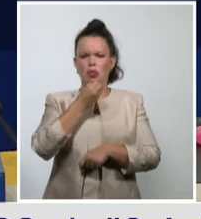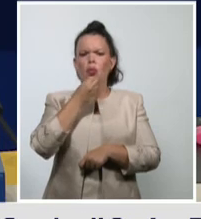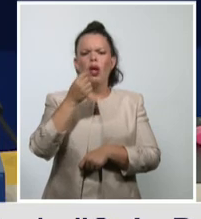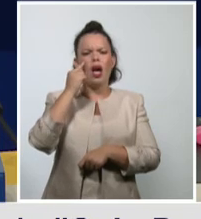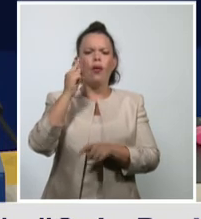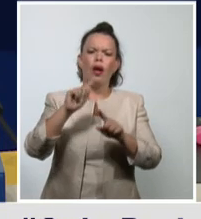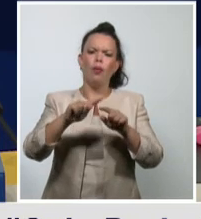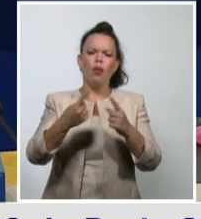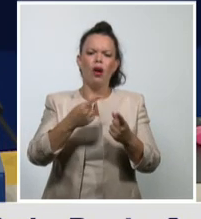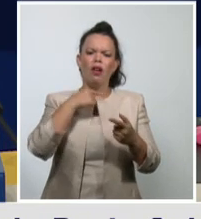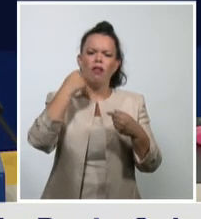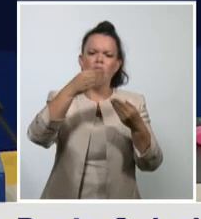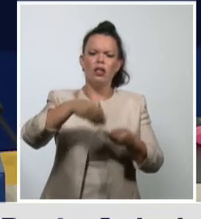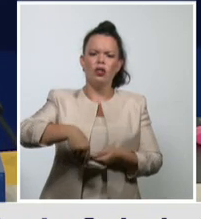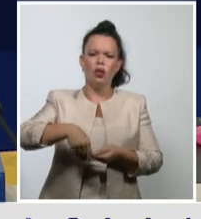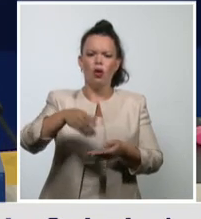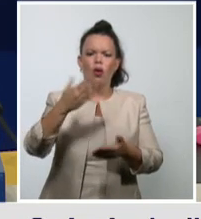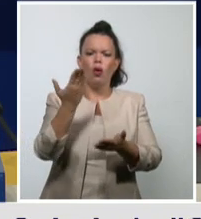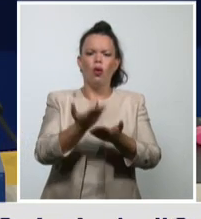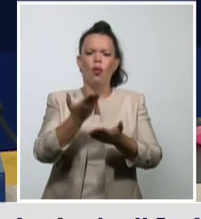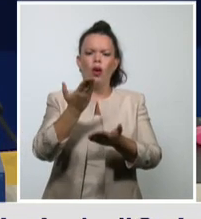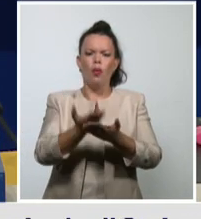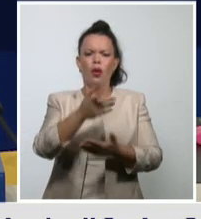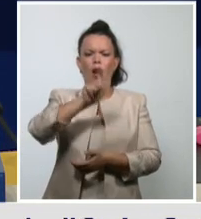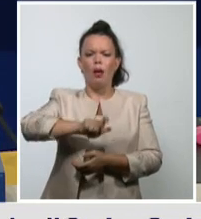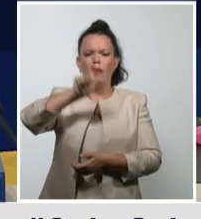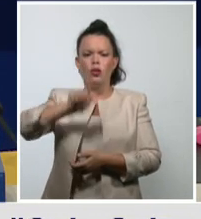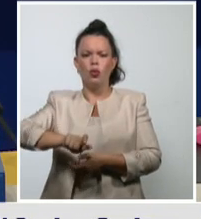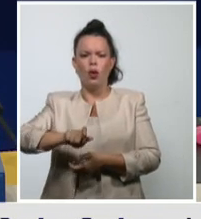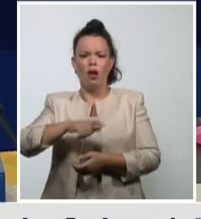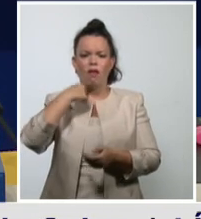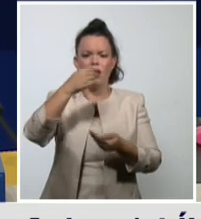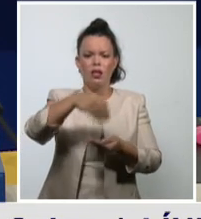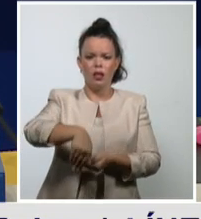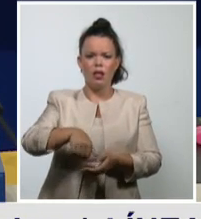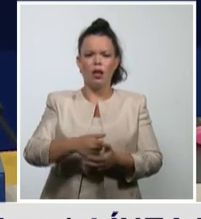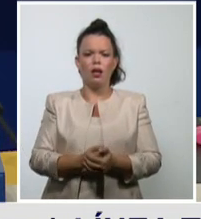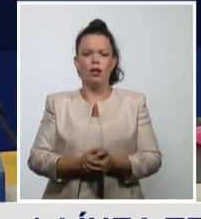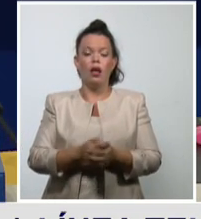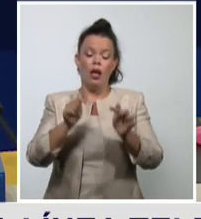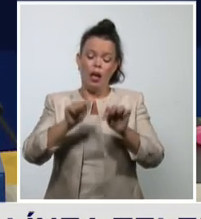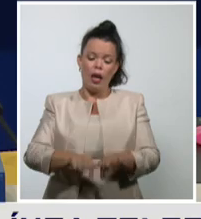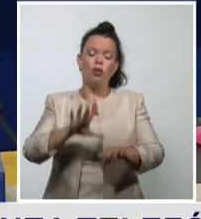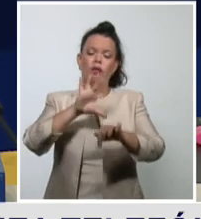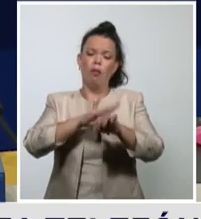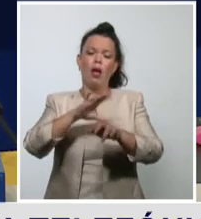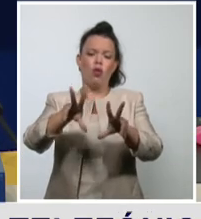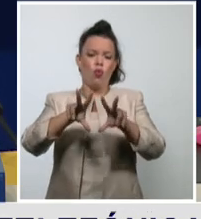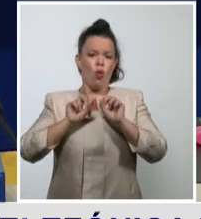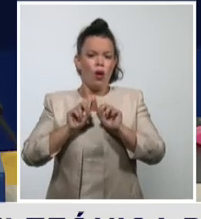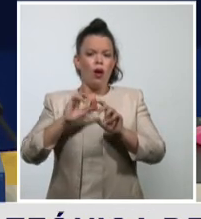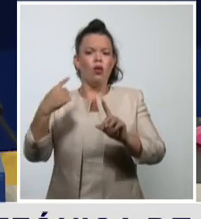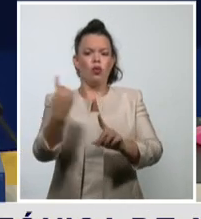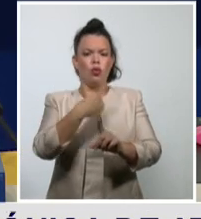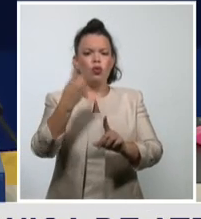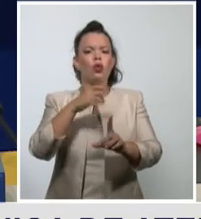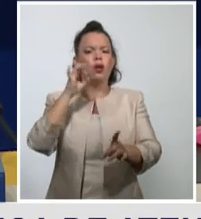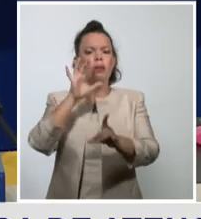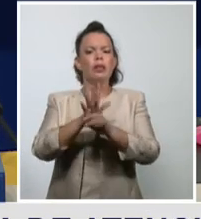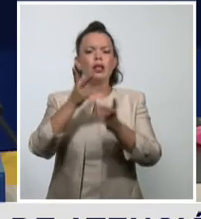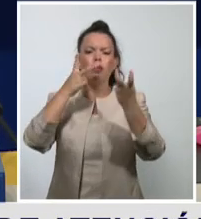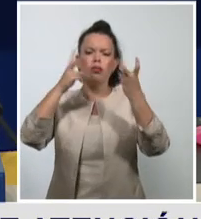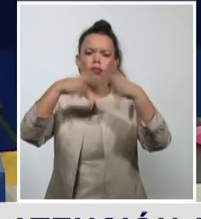permita hacerlo, porque también como es una enfermedad nueva, estamos estudiando las características del